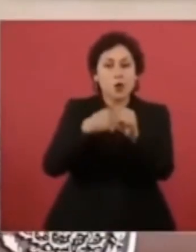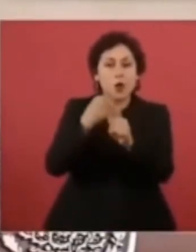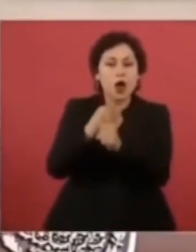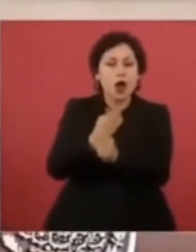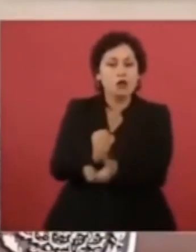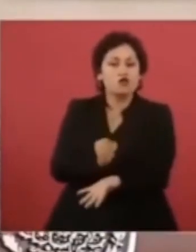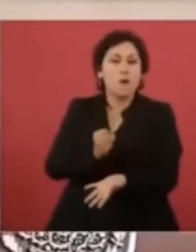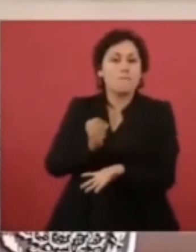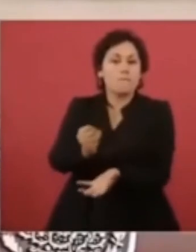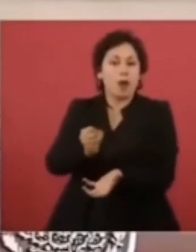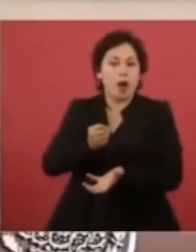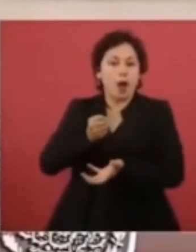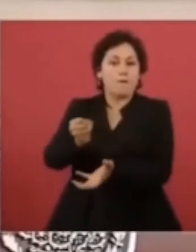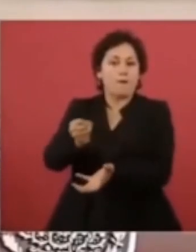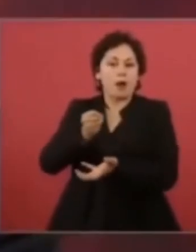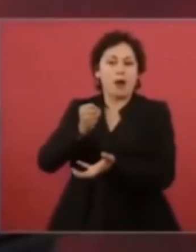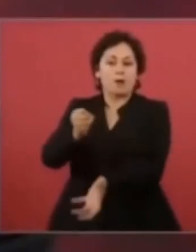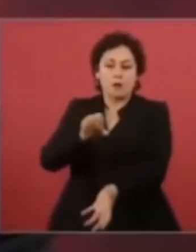Documentado.